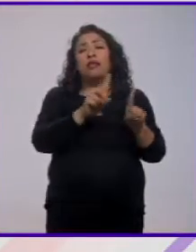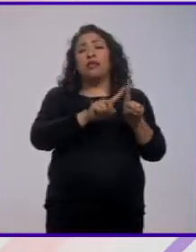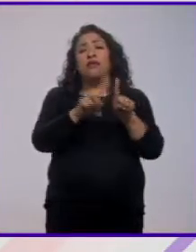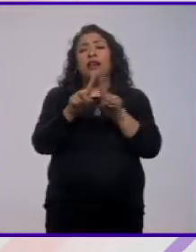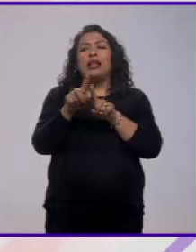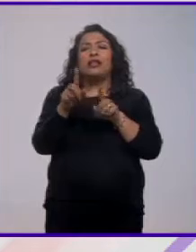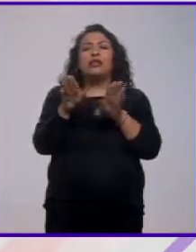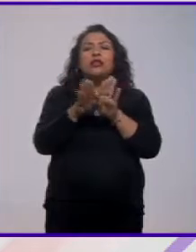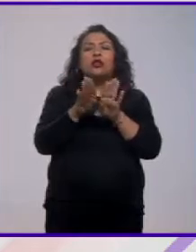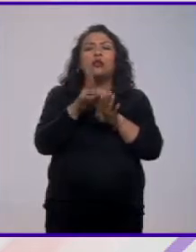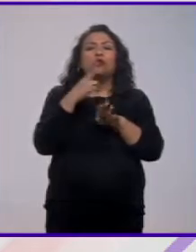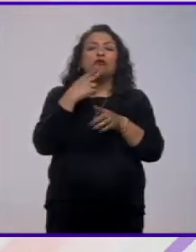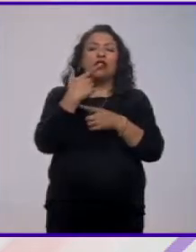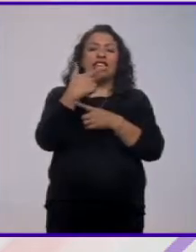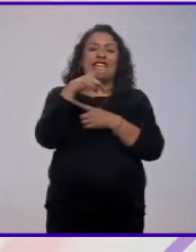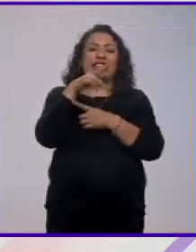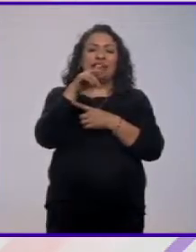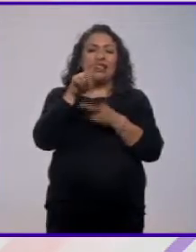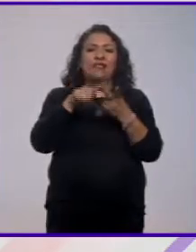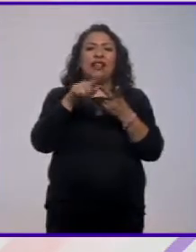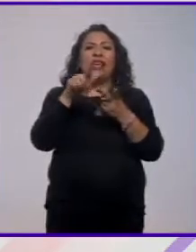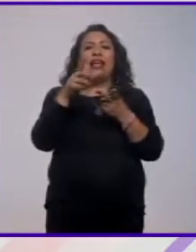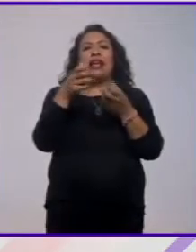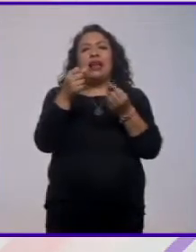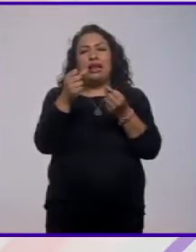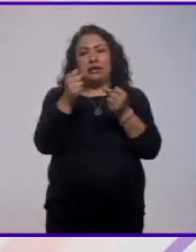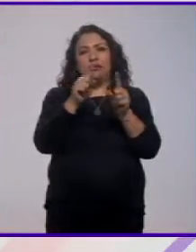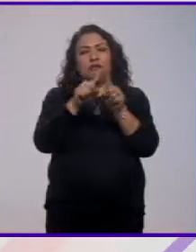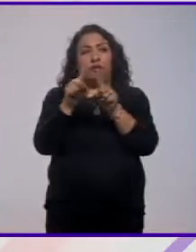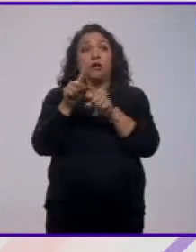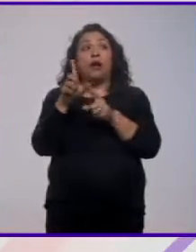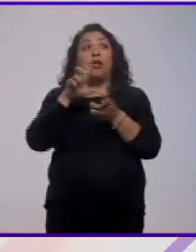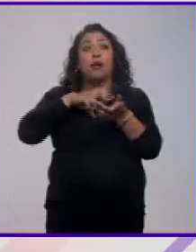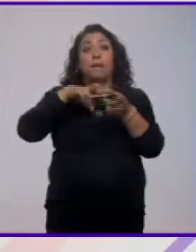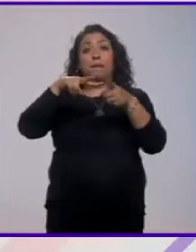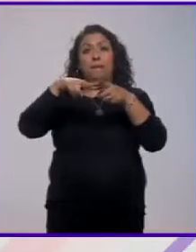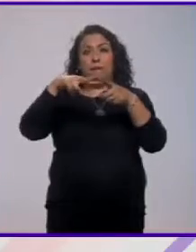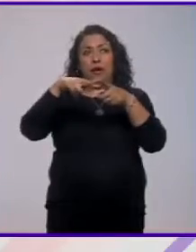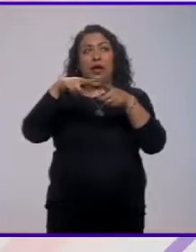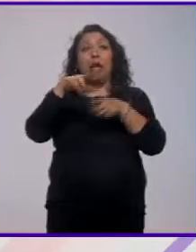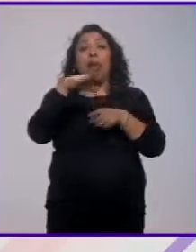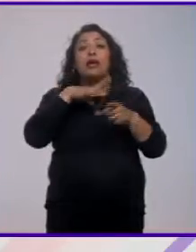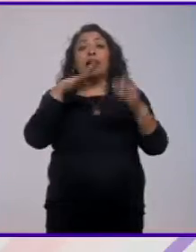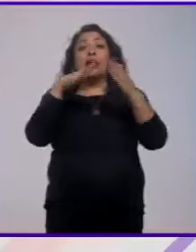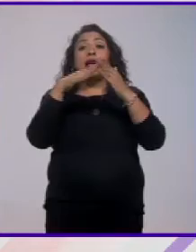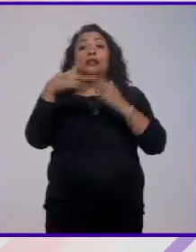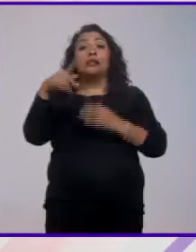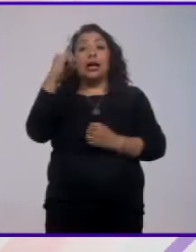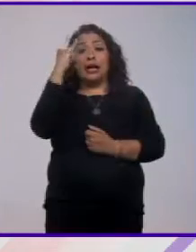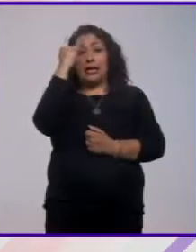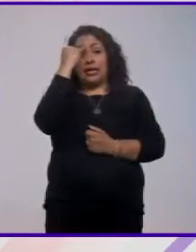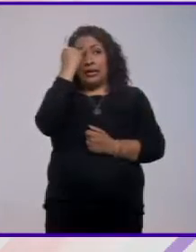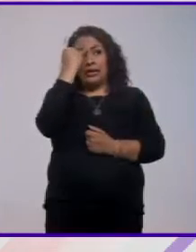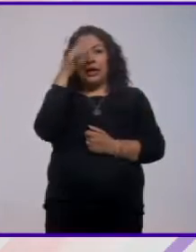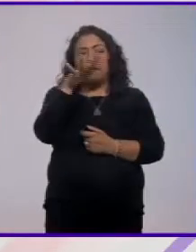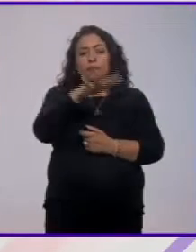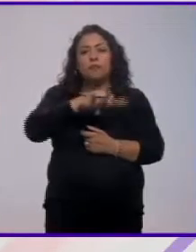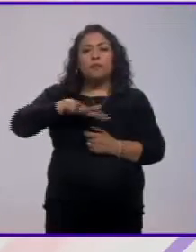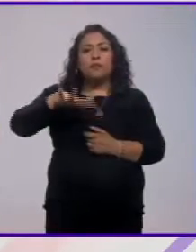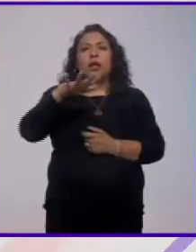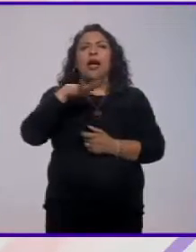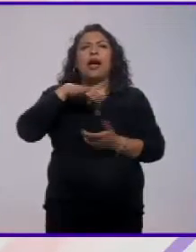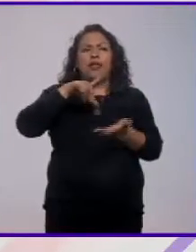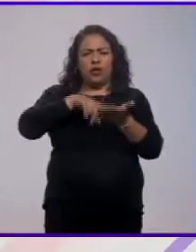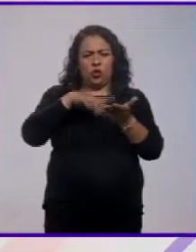de especies, jengibre y lácteos. En la plazuela del Baratillo se encuentra la Casa de la India, un espacio que no solo